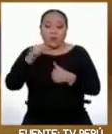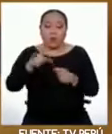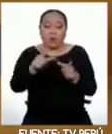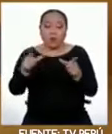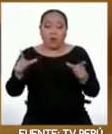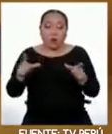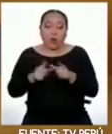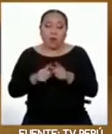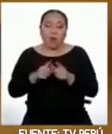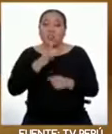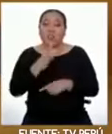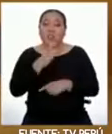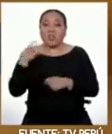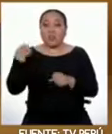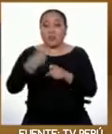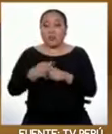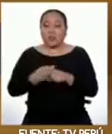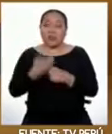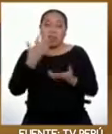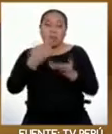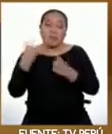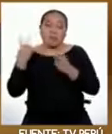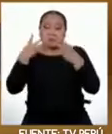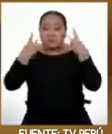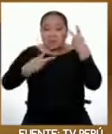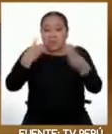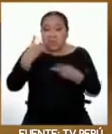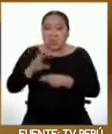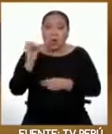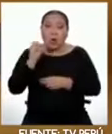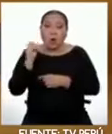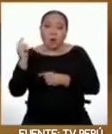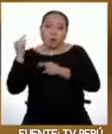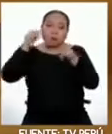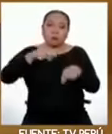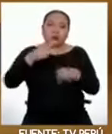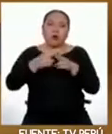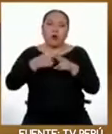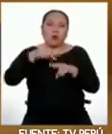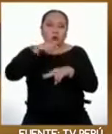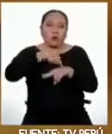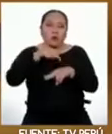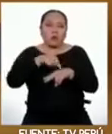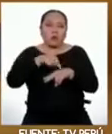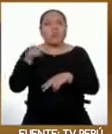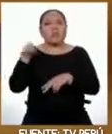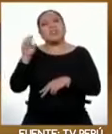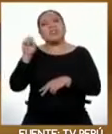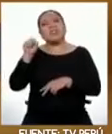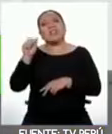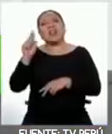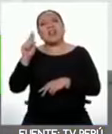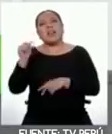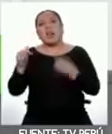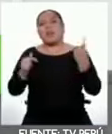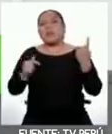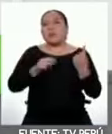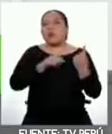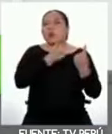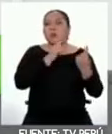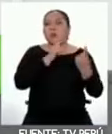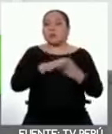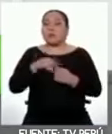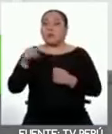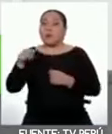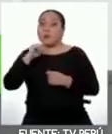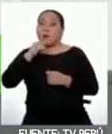español. Probablemente esté de visita o se haya mudado hace poco. ¿Qué me dices de Sara y de Lu? La